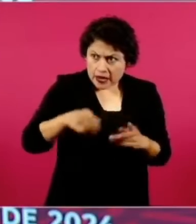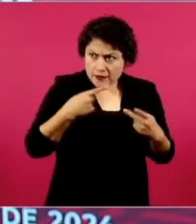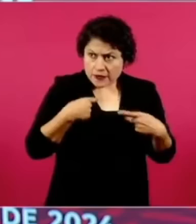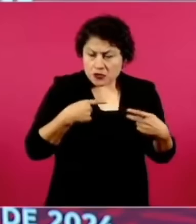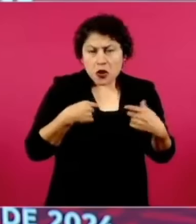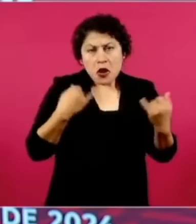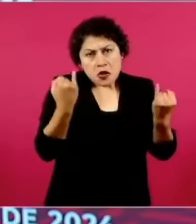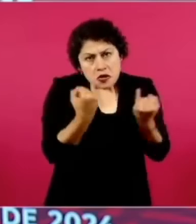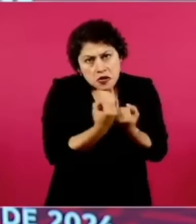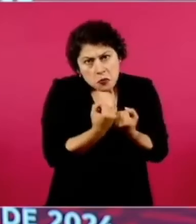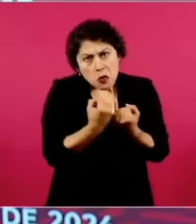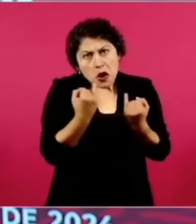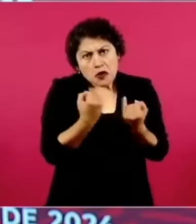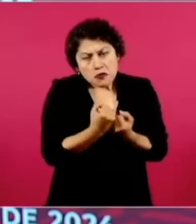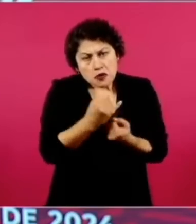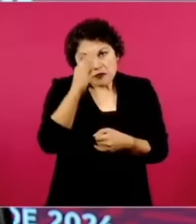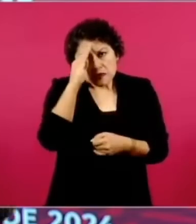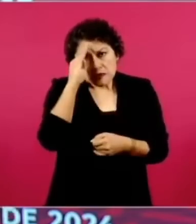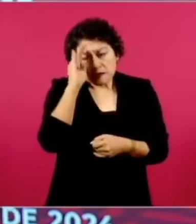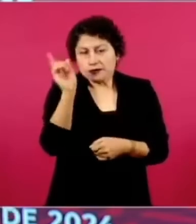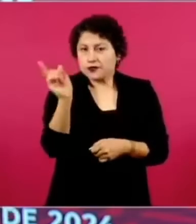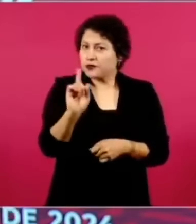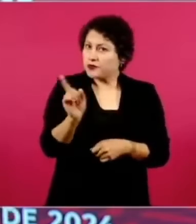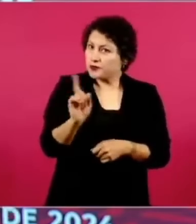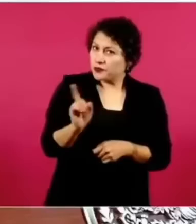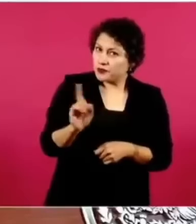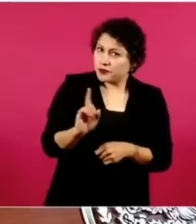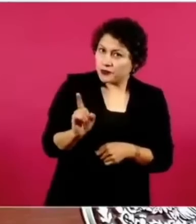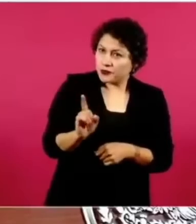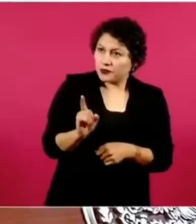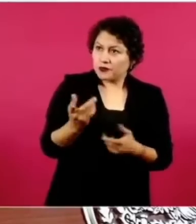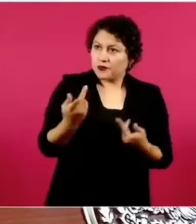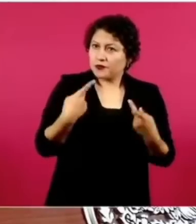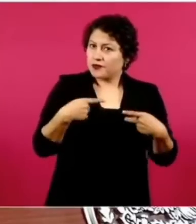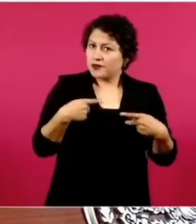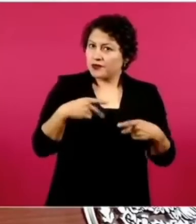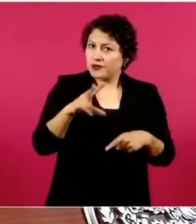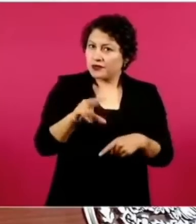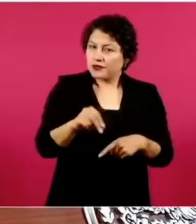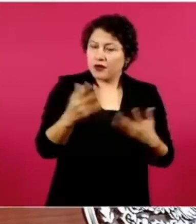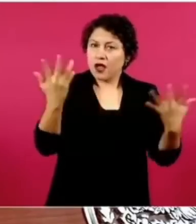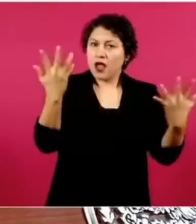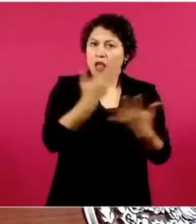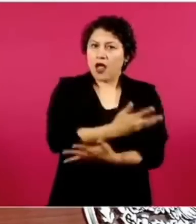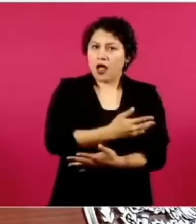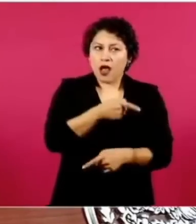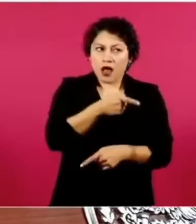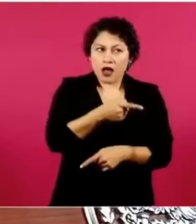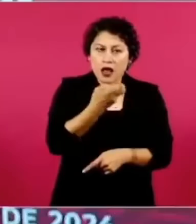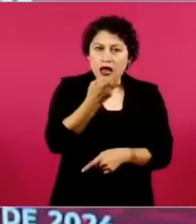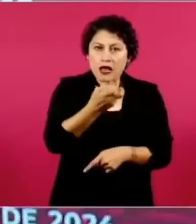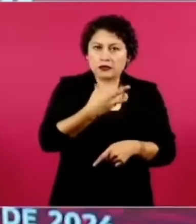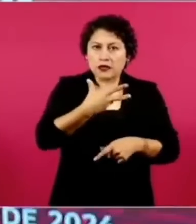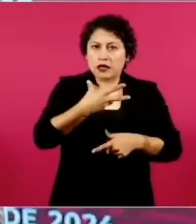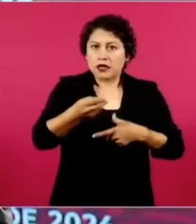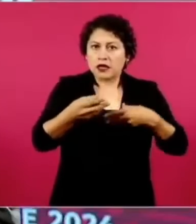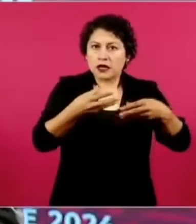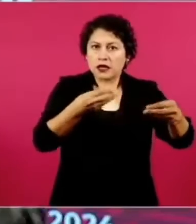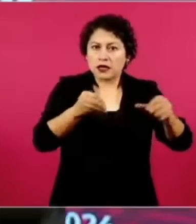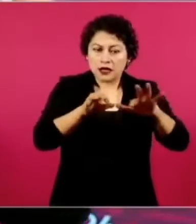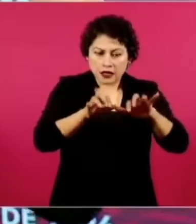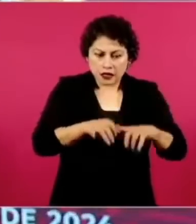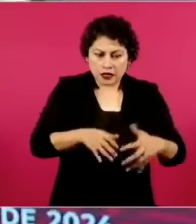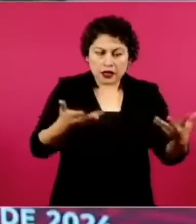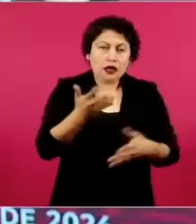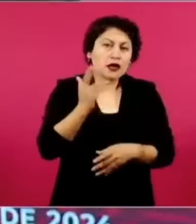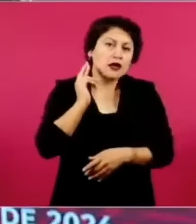que son robots, pero explicarlo bien. Ahora, ¿quién maneja esto? ¿Quiénes